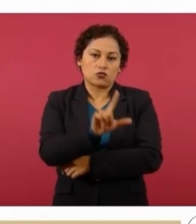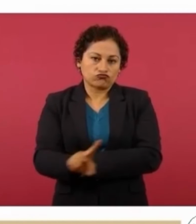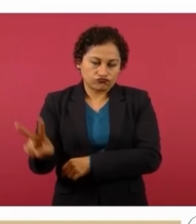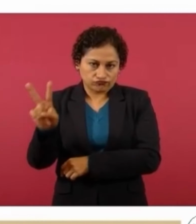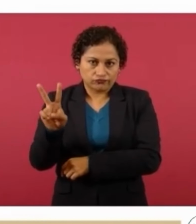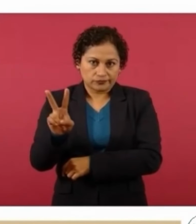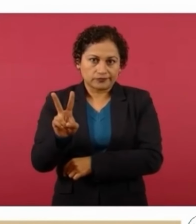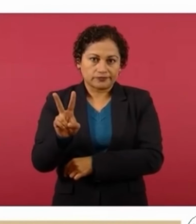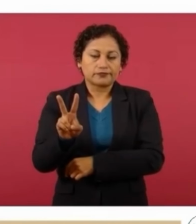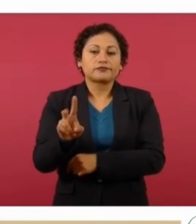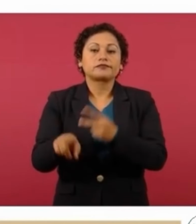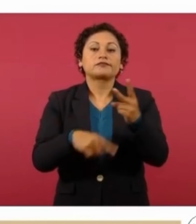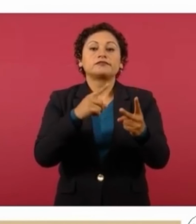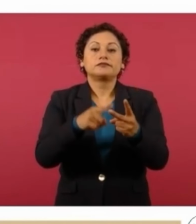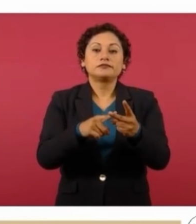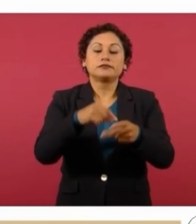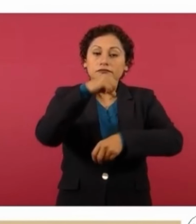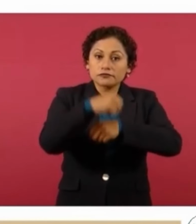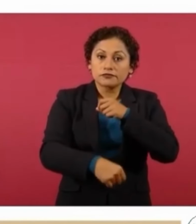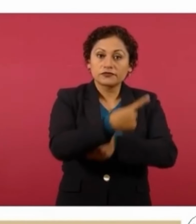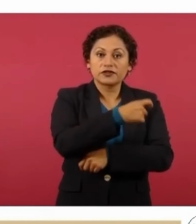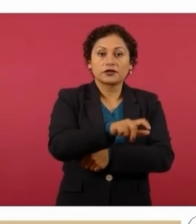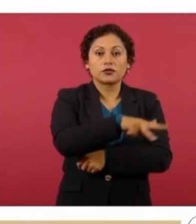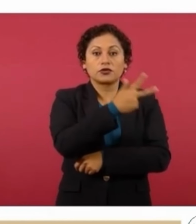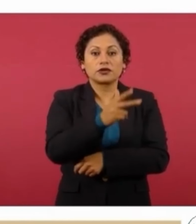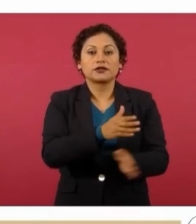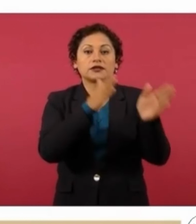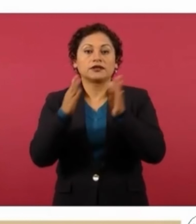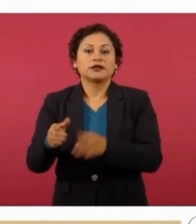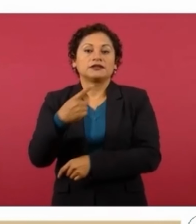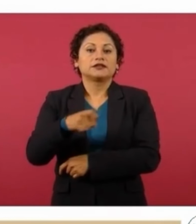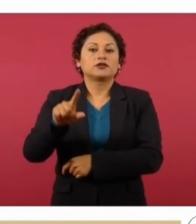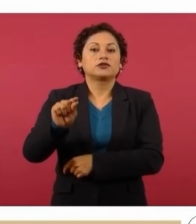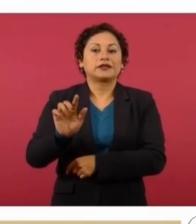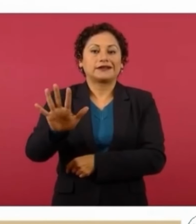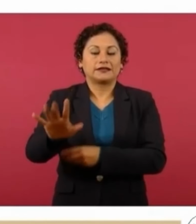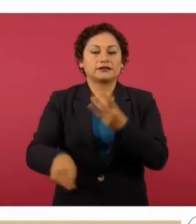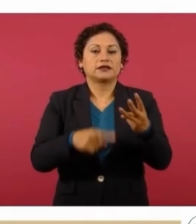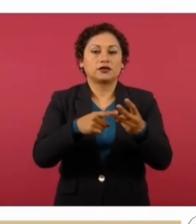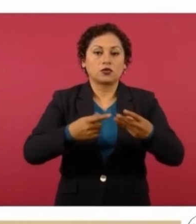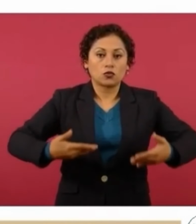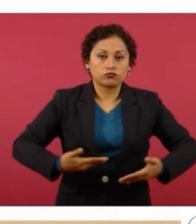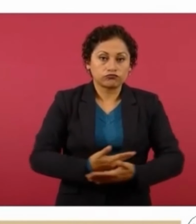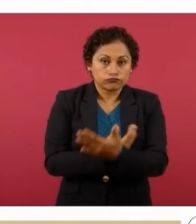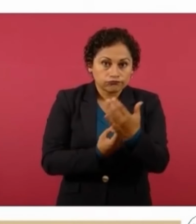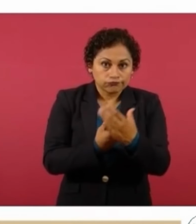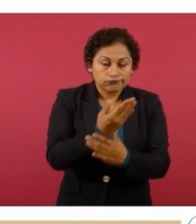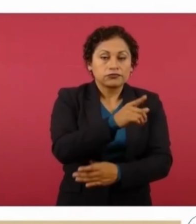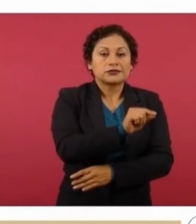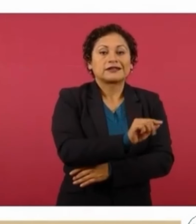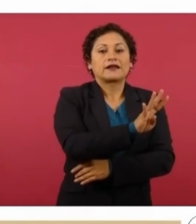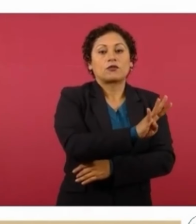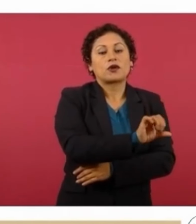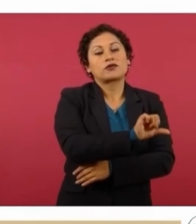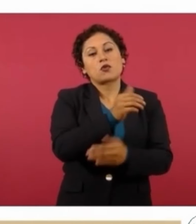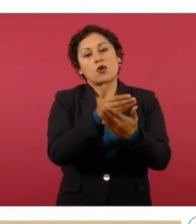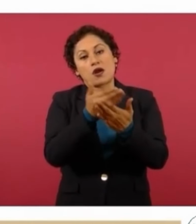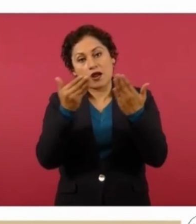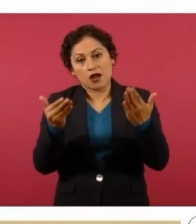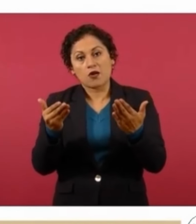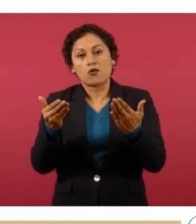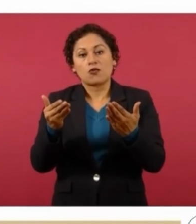semana, 113 cirugías, pasamos a 175, y de 64 partos que